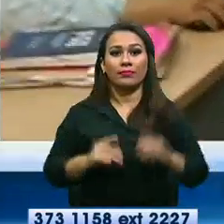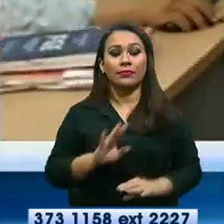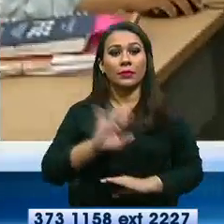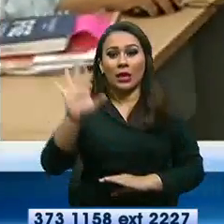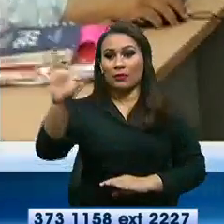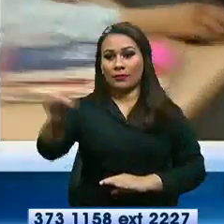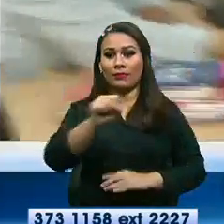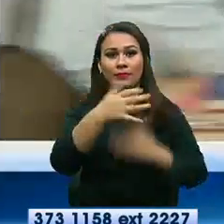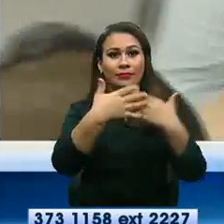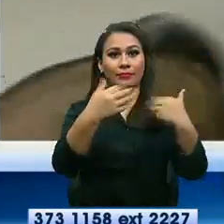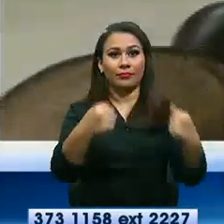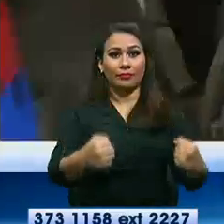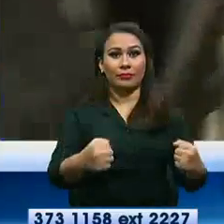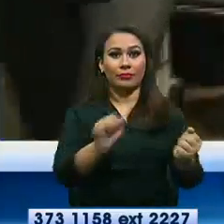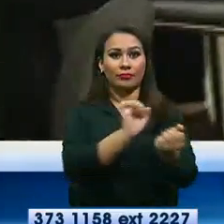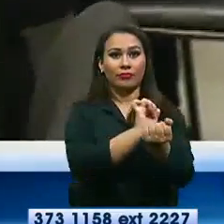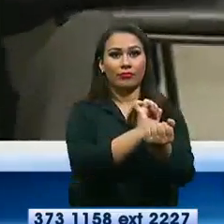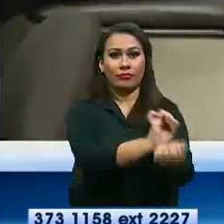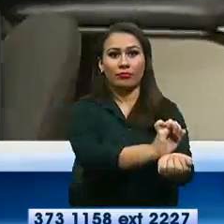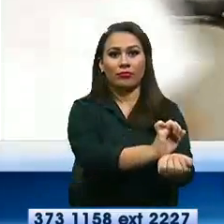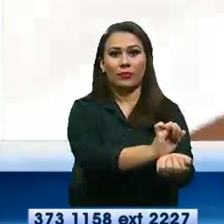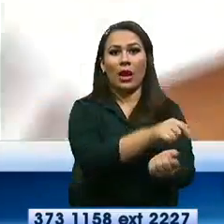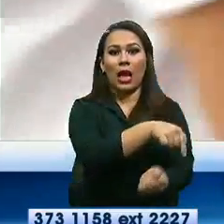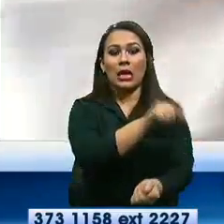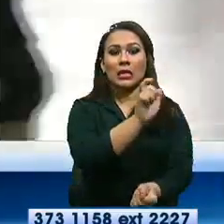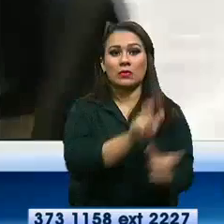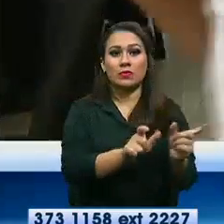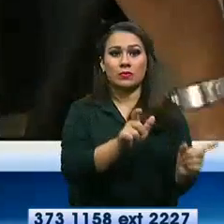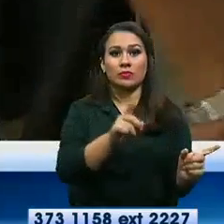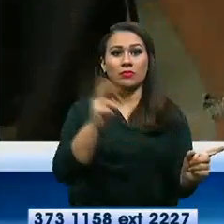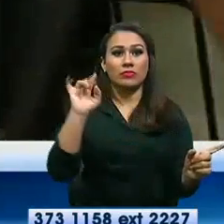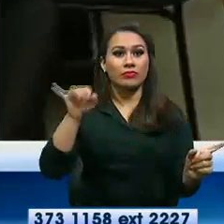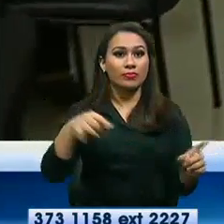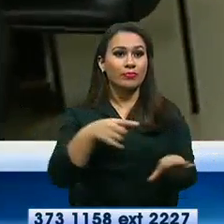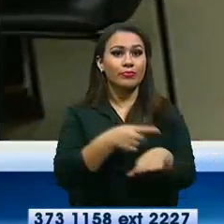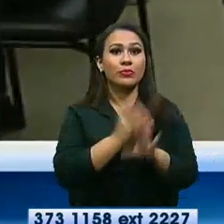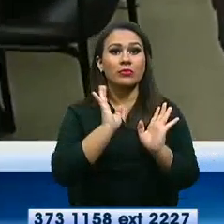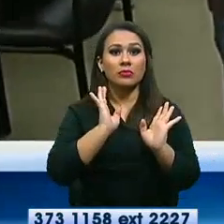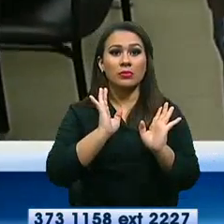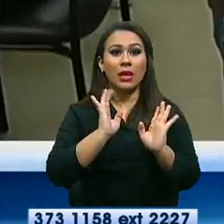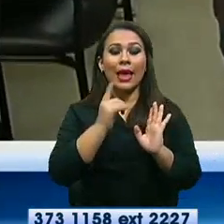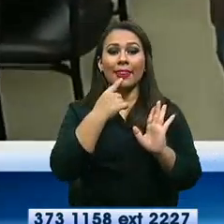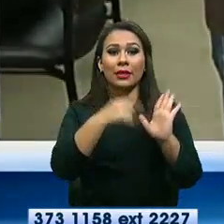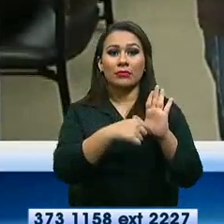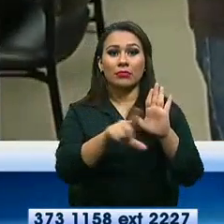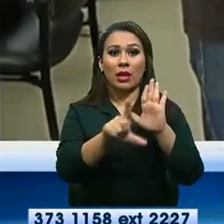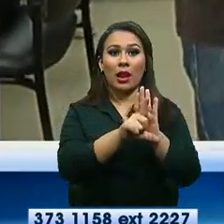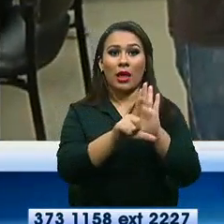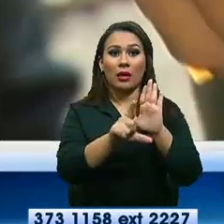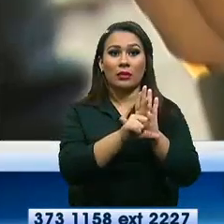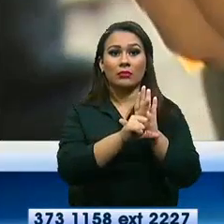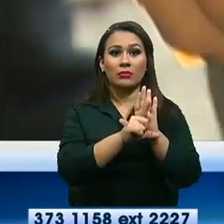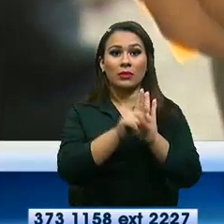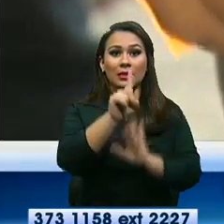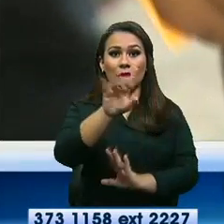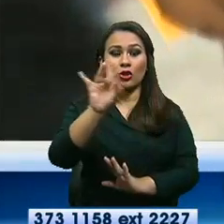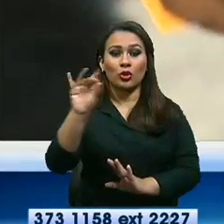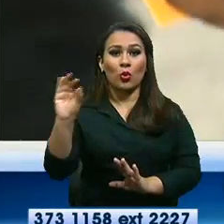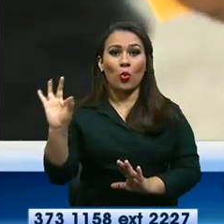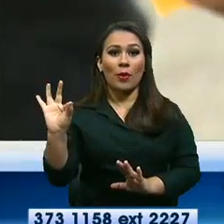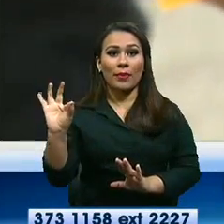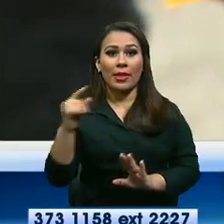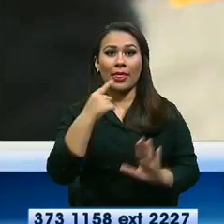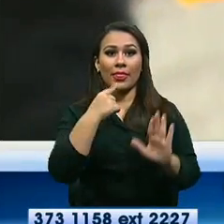a órdenes de la fiscalía, donde serán sometidos a lo que establece el artículo 189, primera parte del